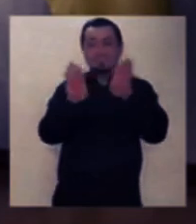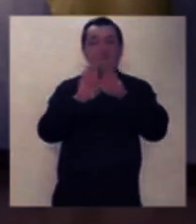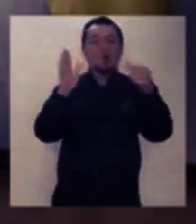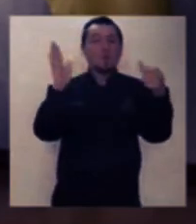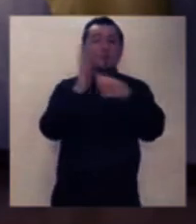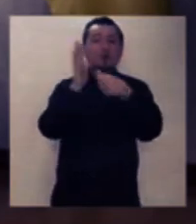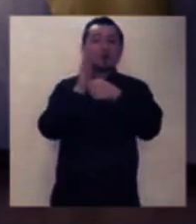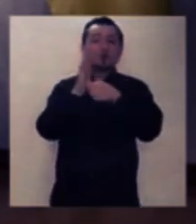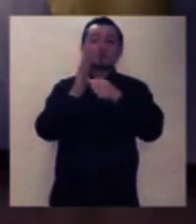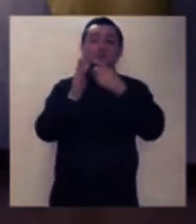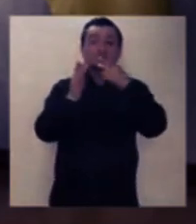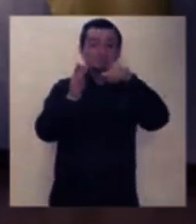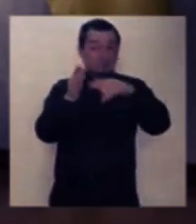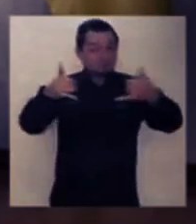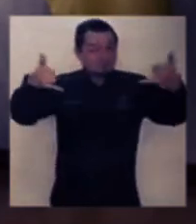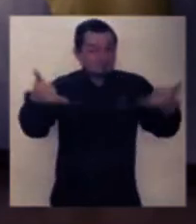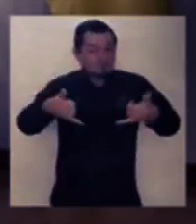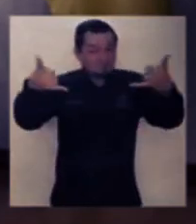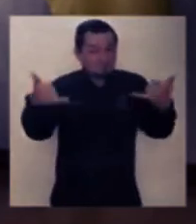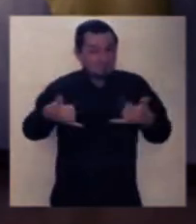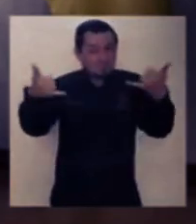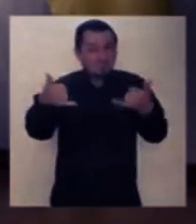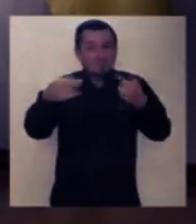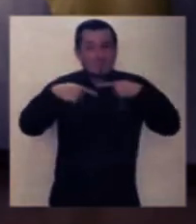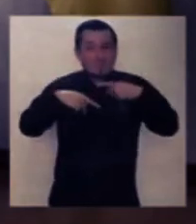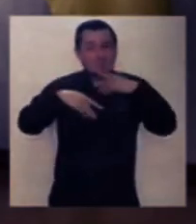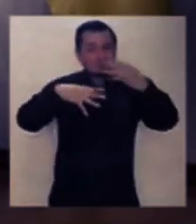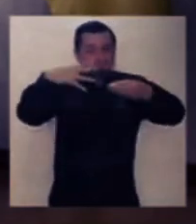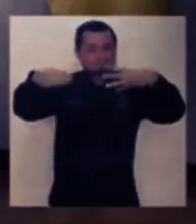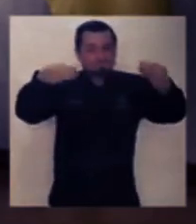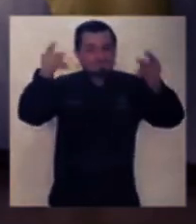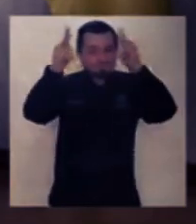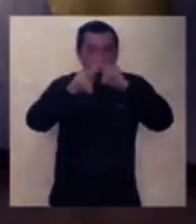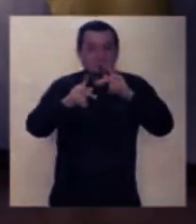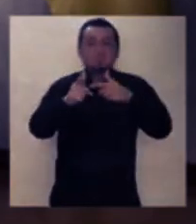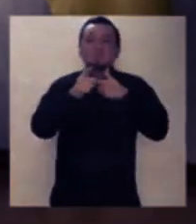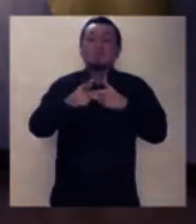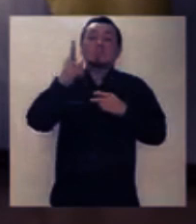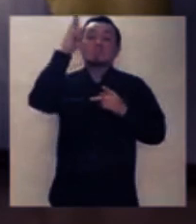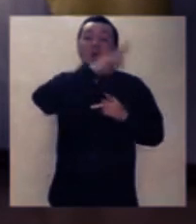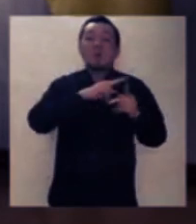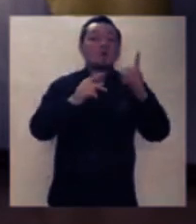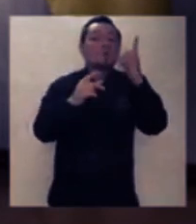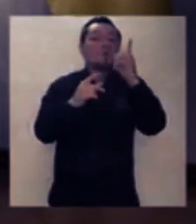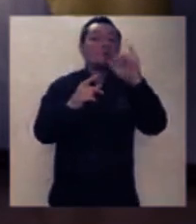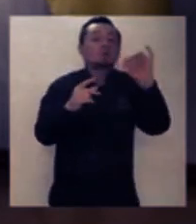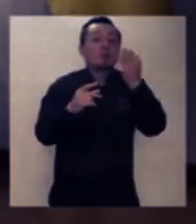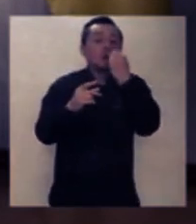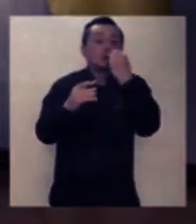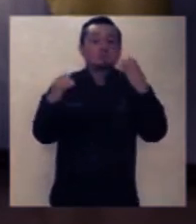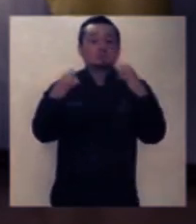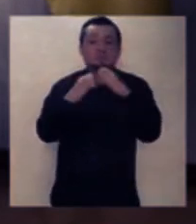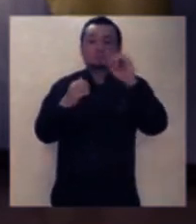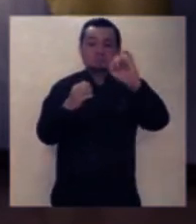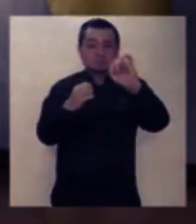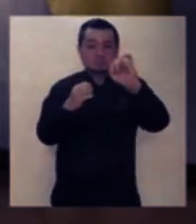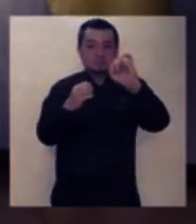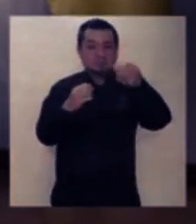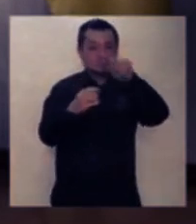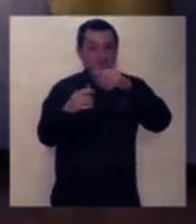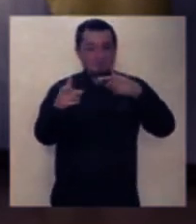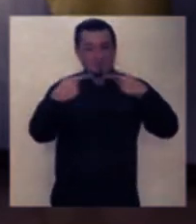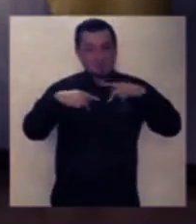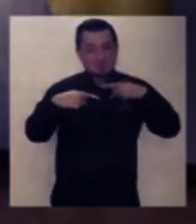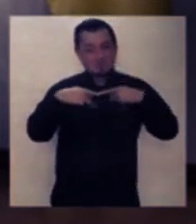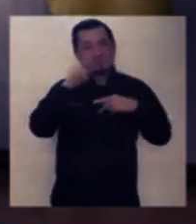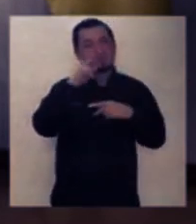comerciales. Solo podrían abrir entre semana mercados y tiendas de autoservicio solamente para venta de alimentos. A diferencia de la primera etapa